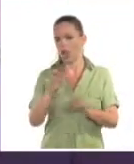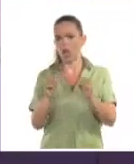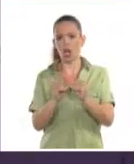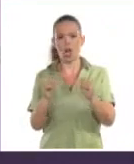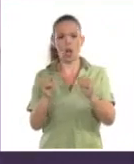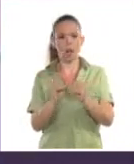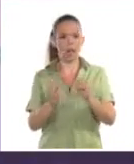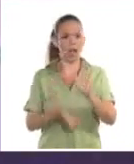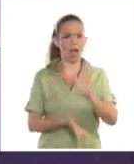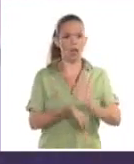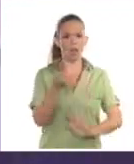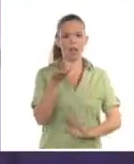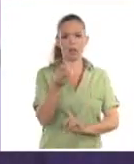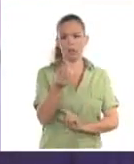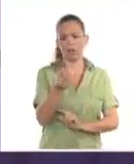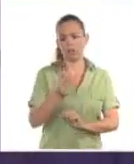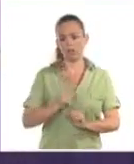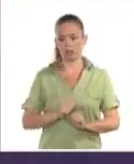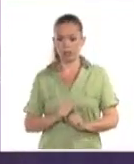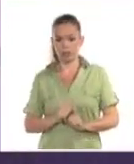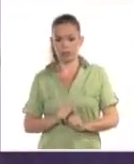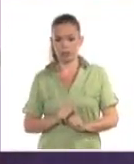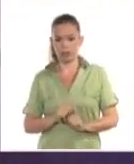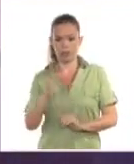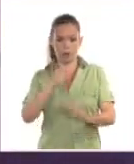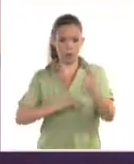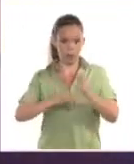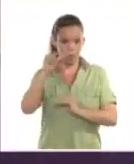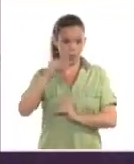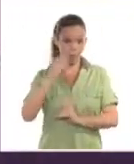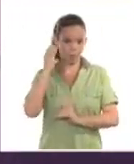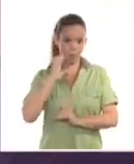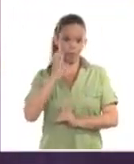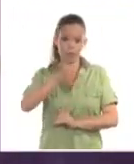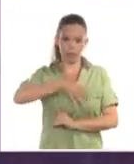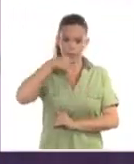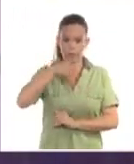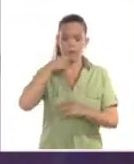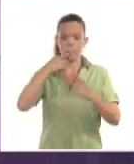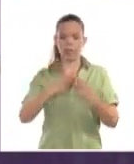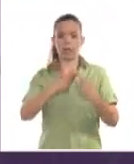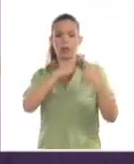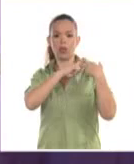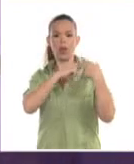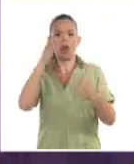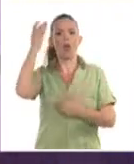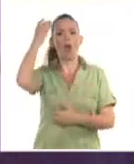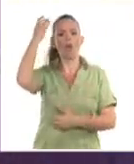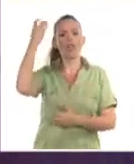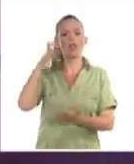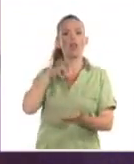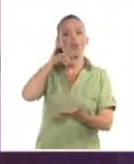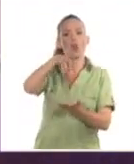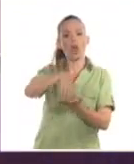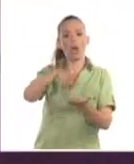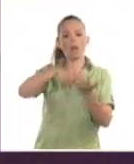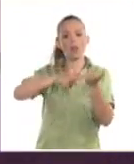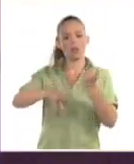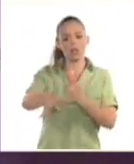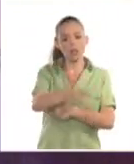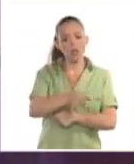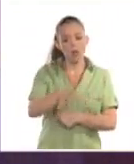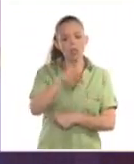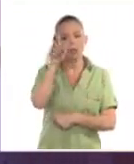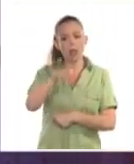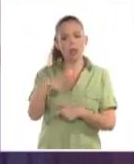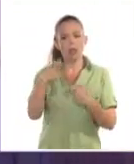precios el Primer Ministro se refirió además a la responsabilidad de los gobiernos locales de intercambiar con todos